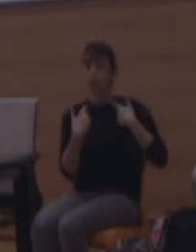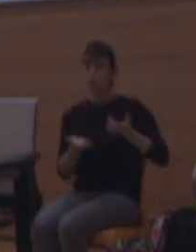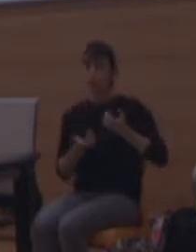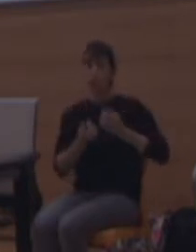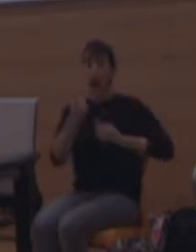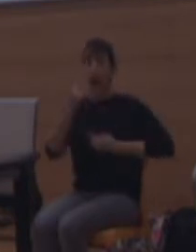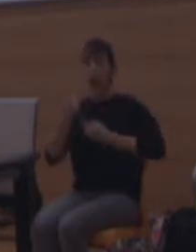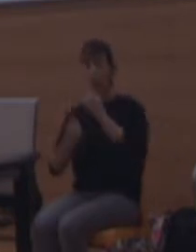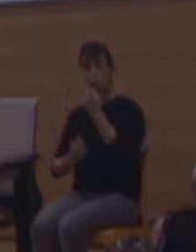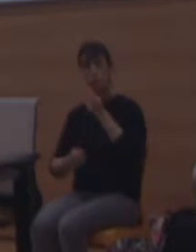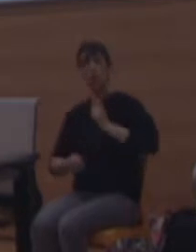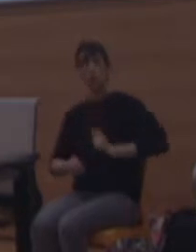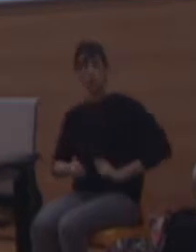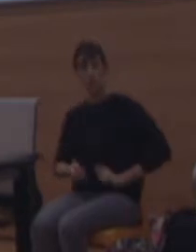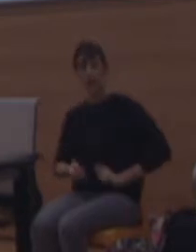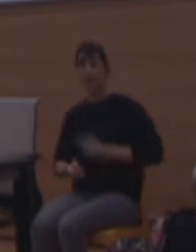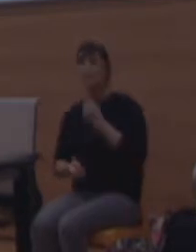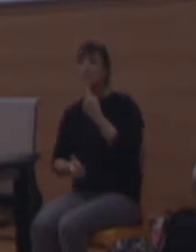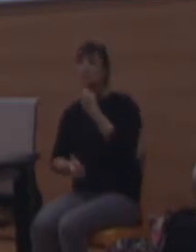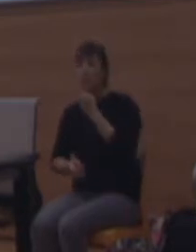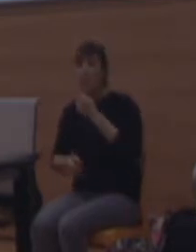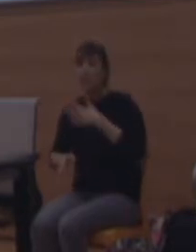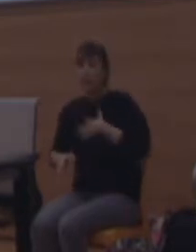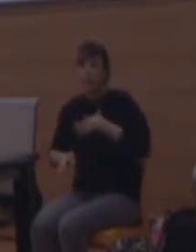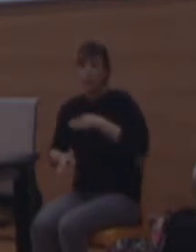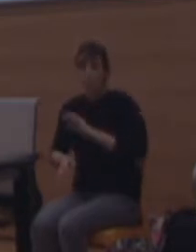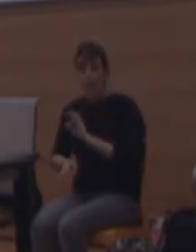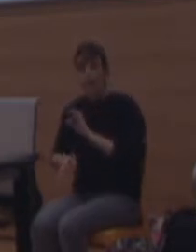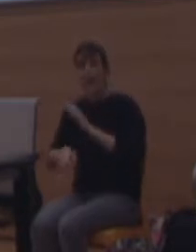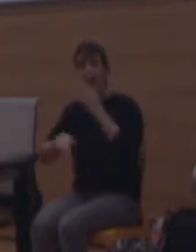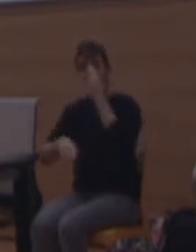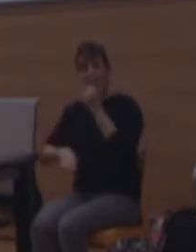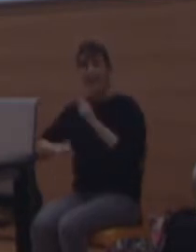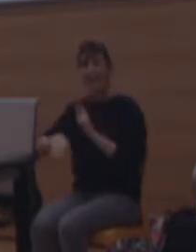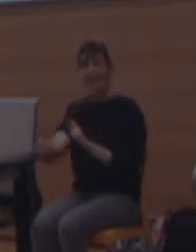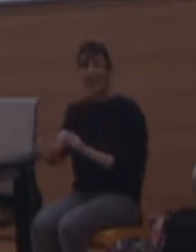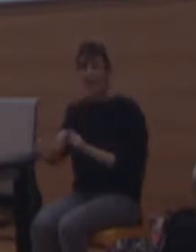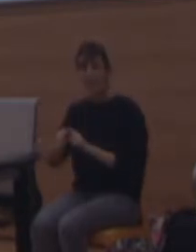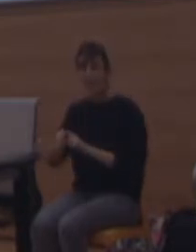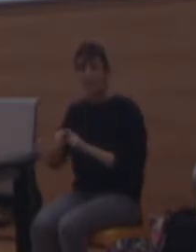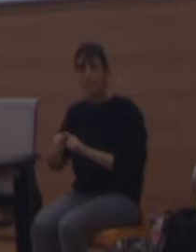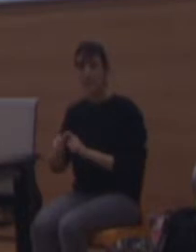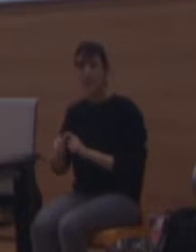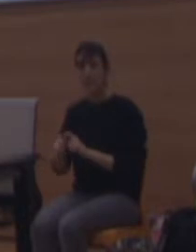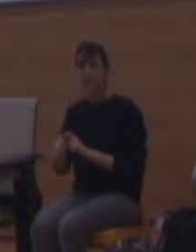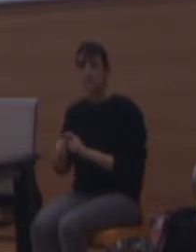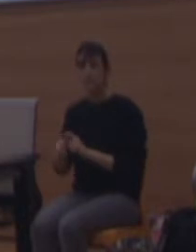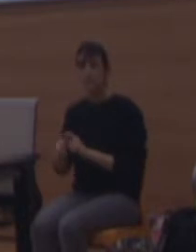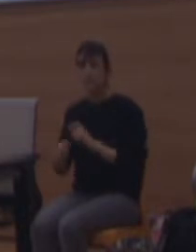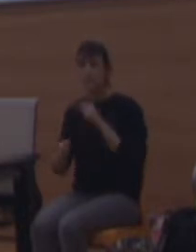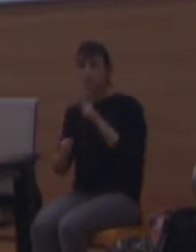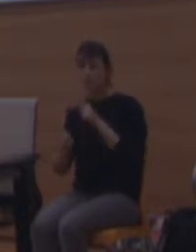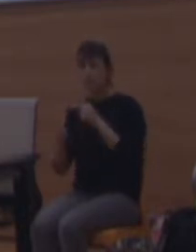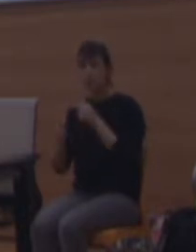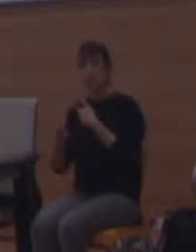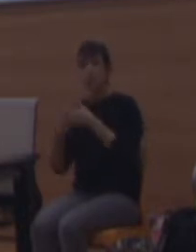Algunos profesionales incluso dicen que el pie diabético jamás lo han oído y que no lo han visto. Esto no es así